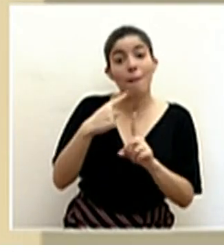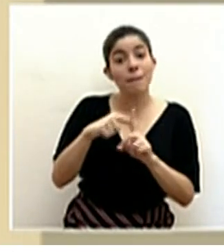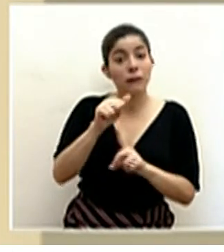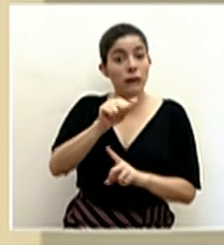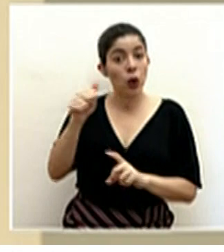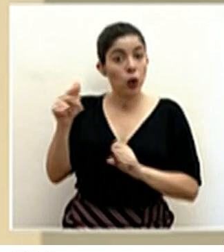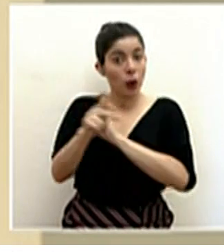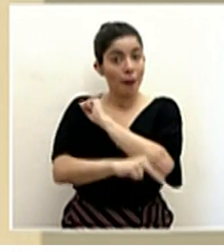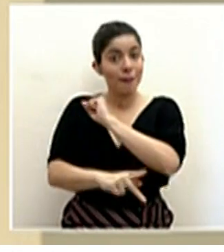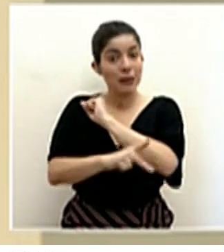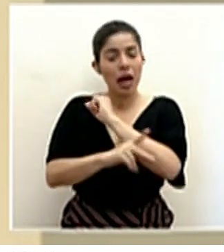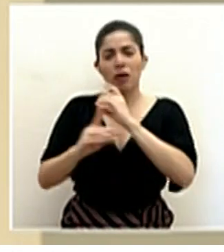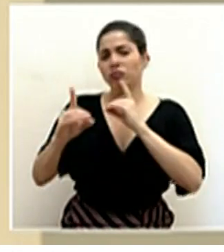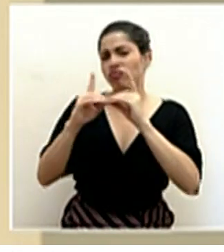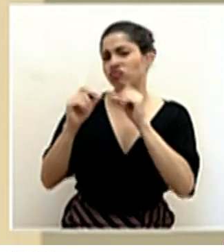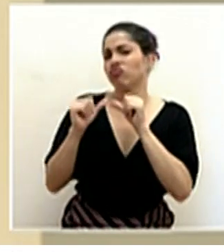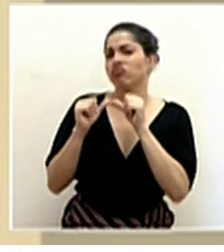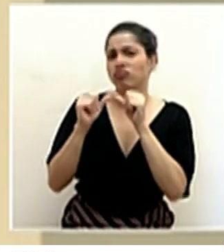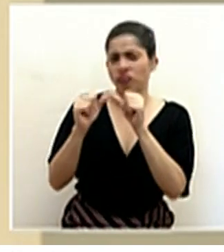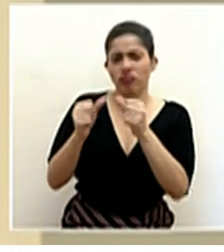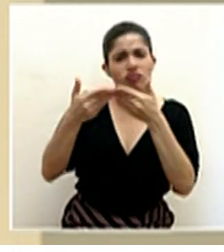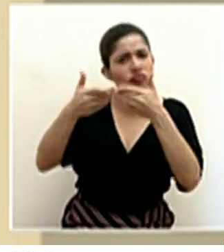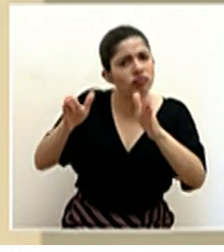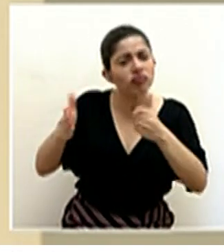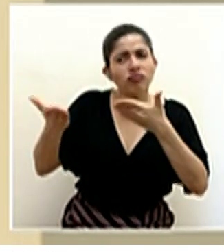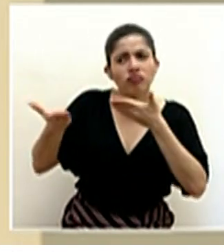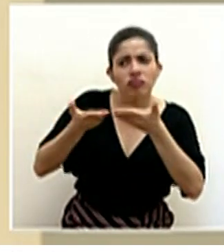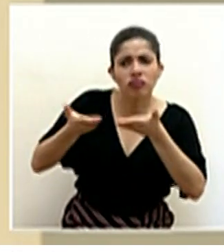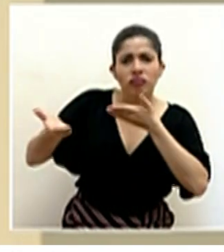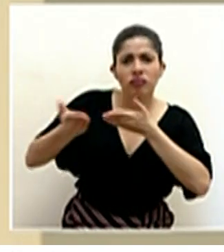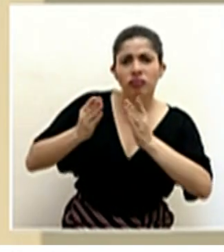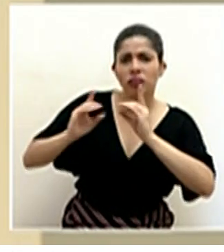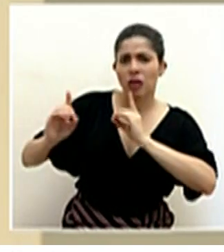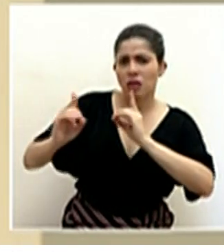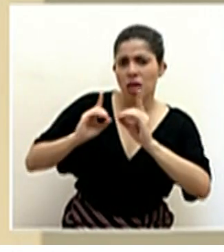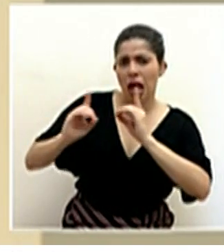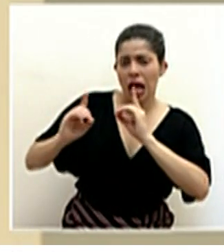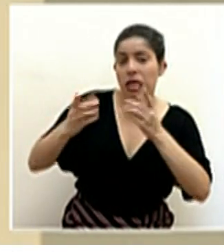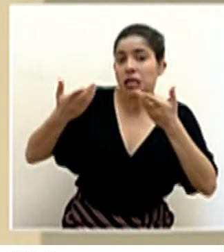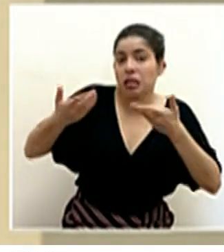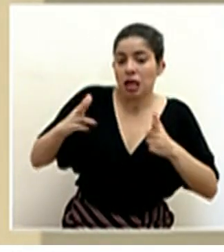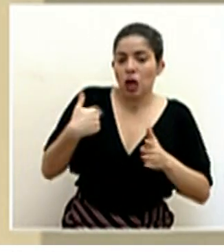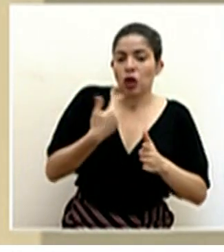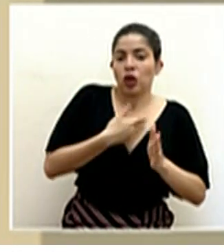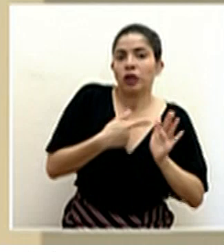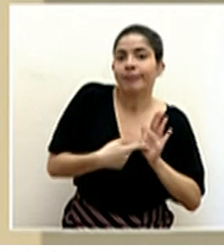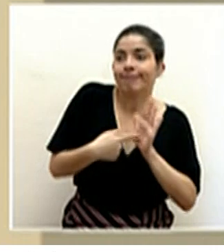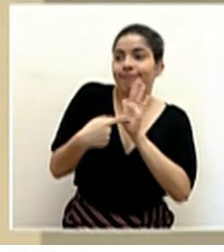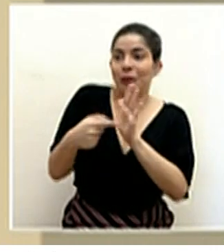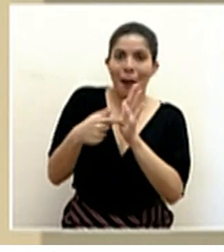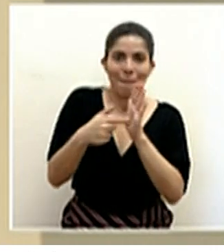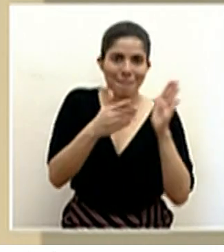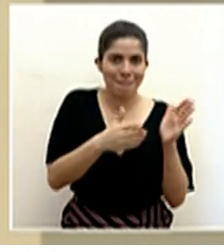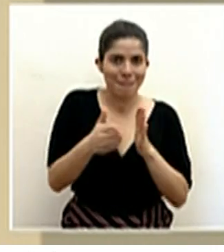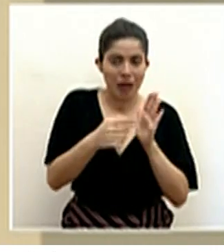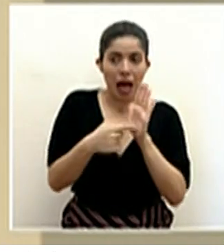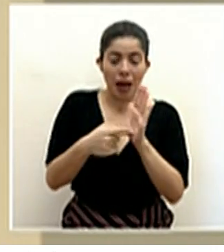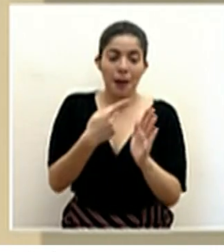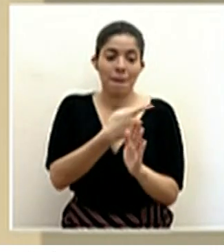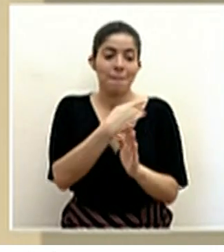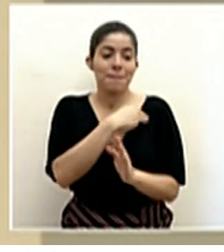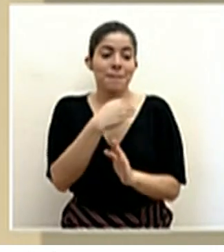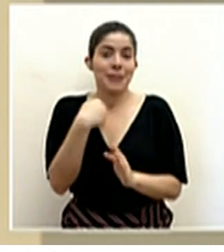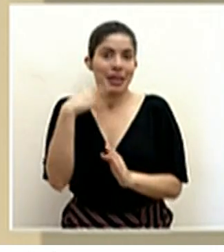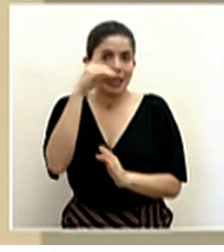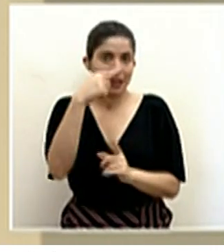demás países, el diálogo se mantiene abierto. Hemos presentado este plan, el ministro Salas y yo